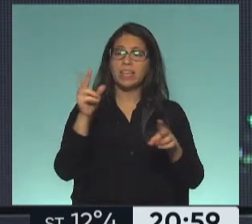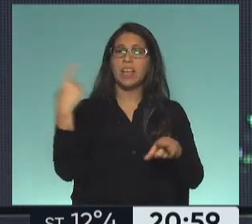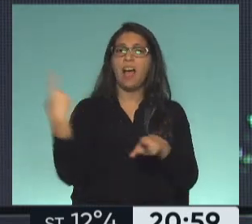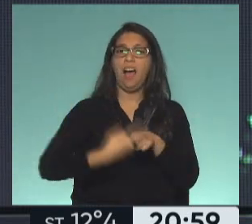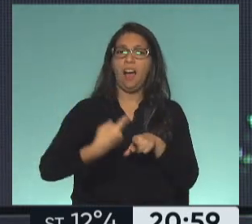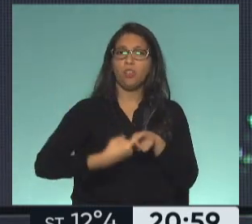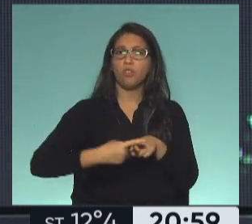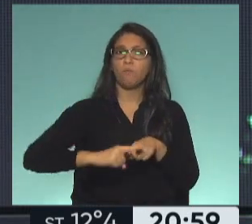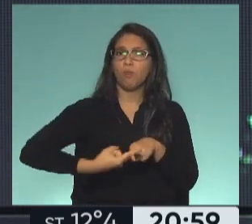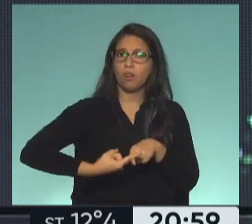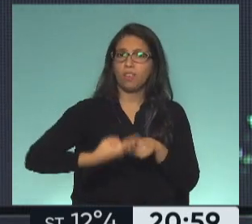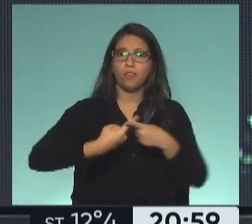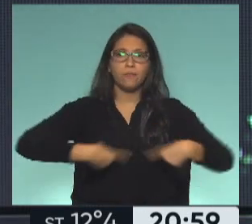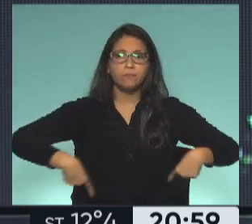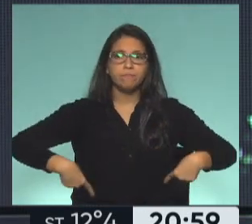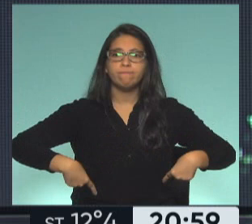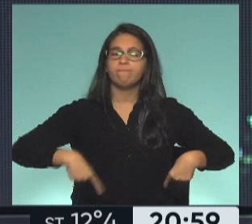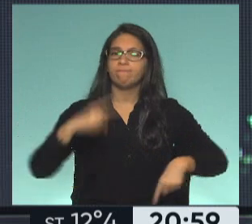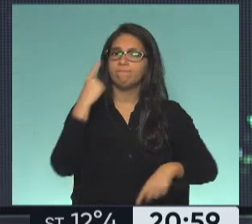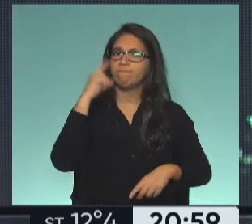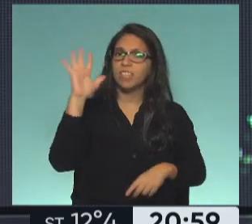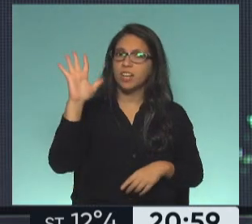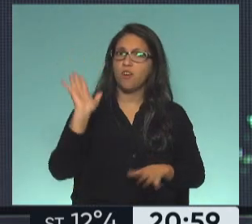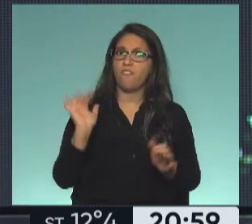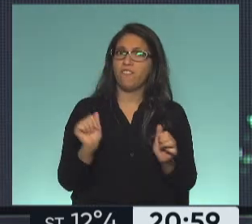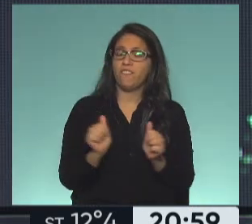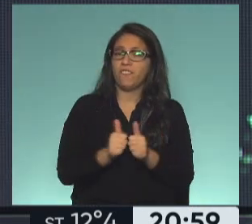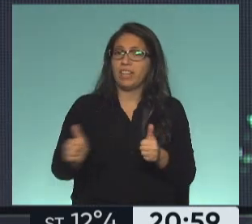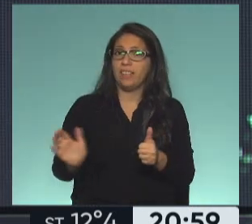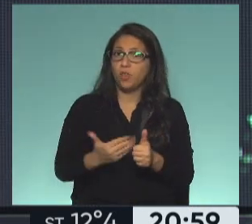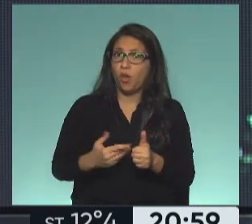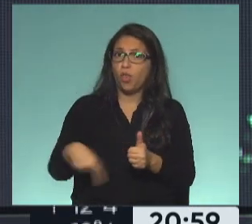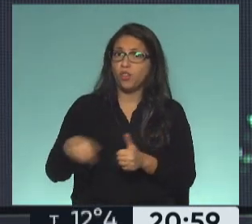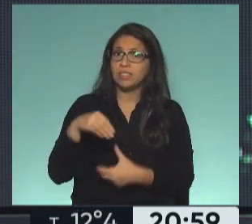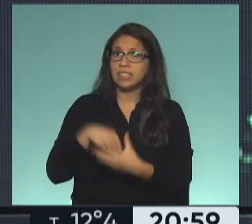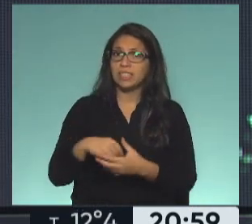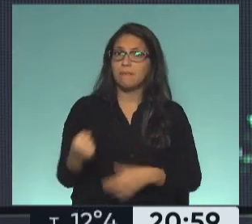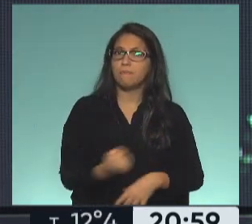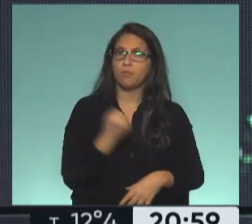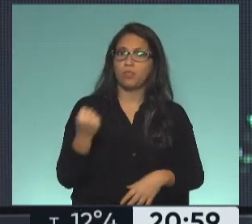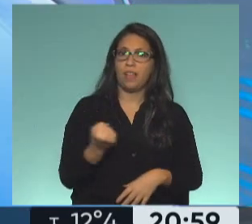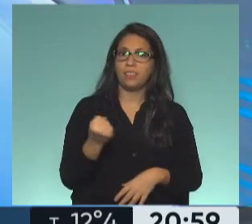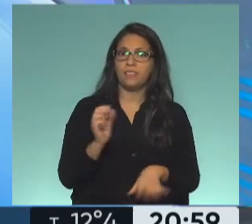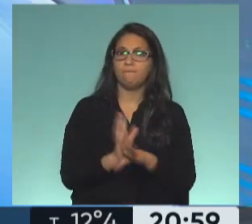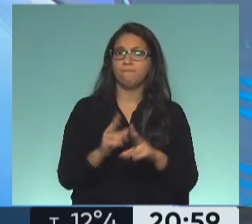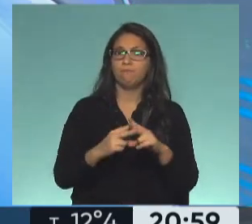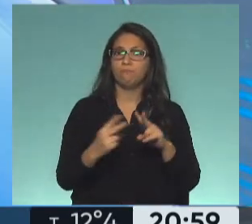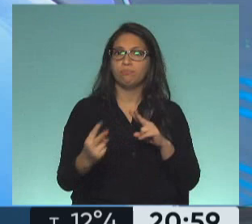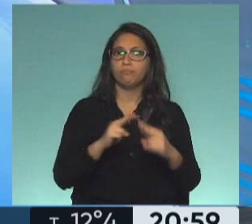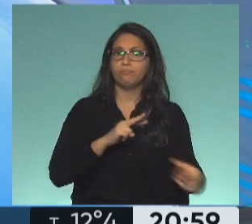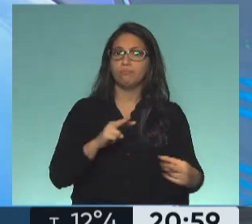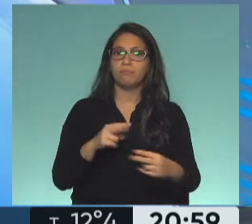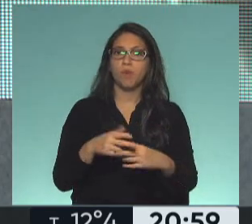actos políticos y demás, yo creo que para el Frente de Todos es muy importante establecer puentes entre la